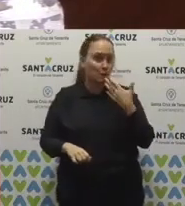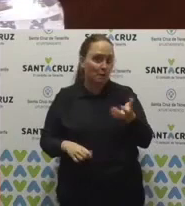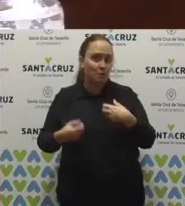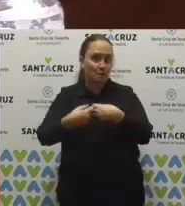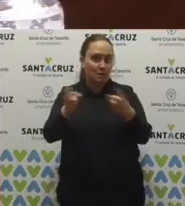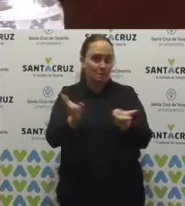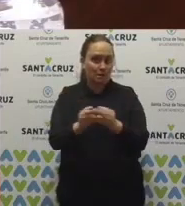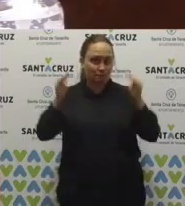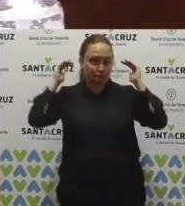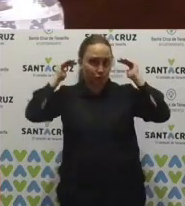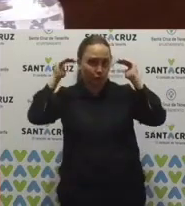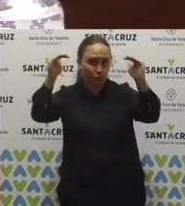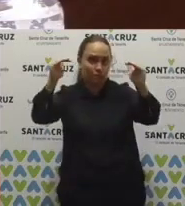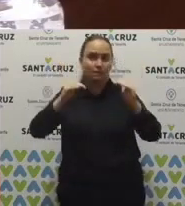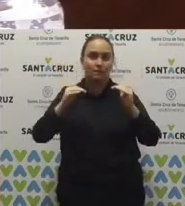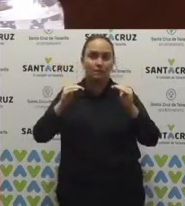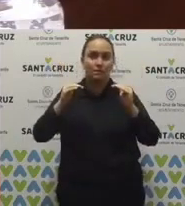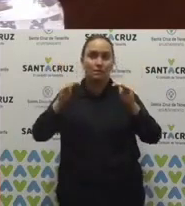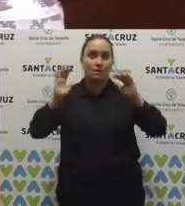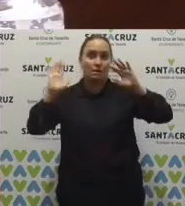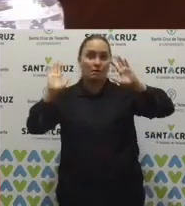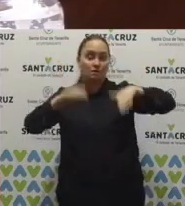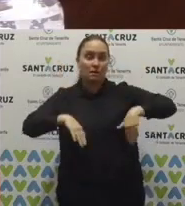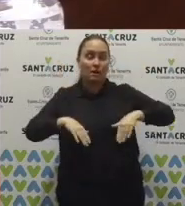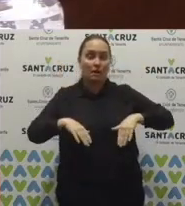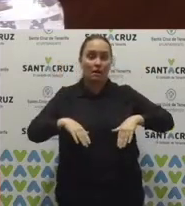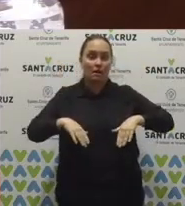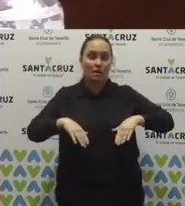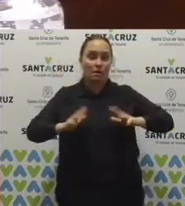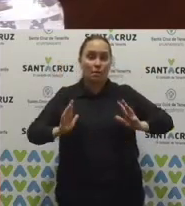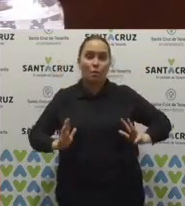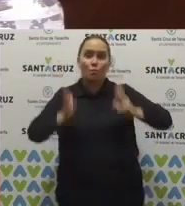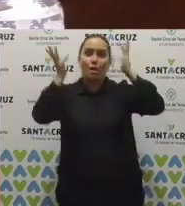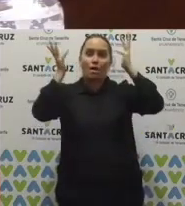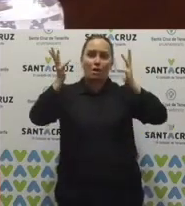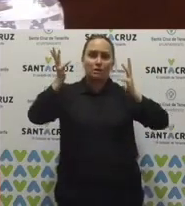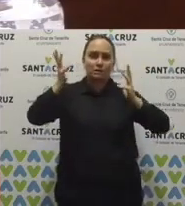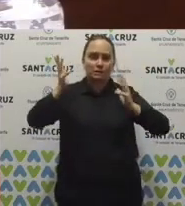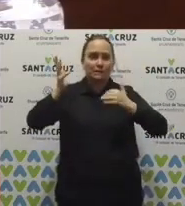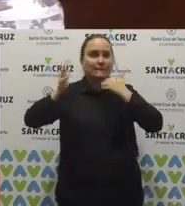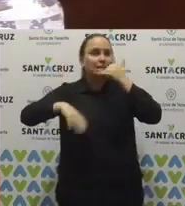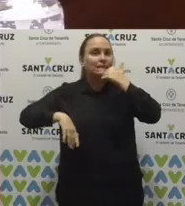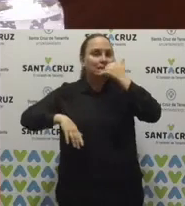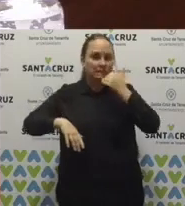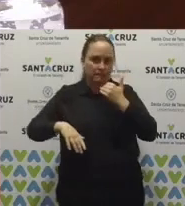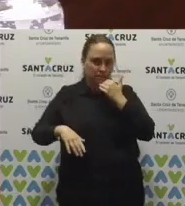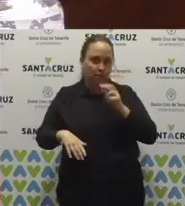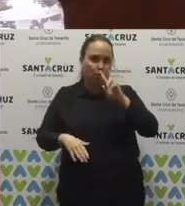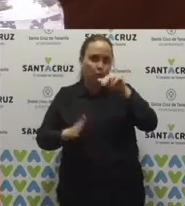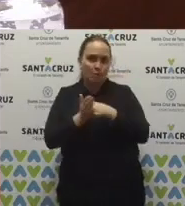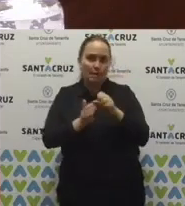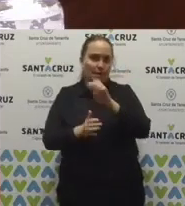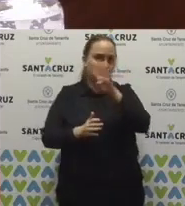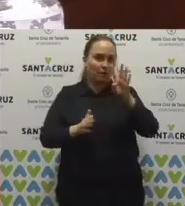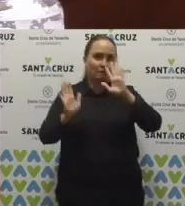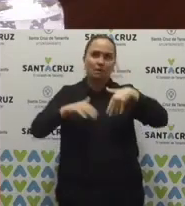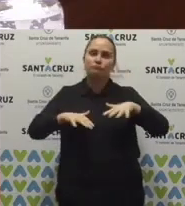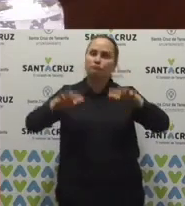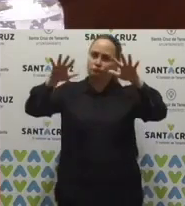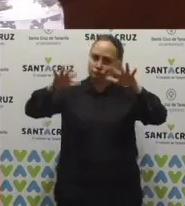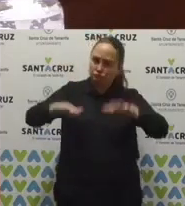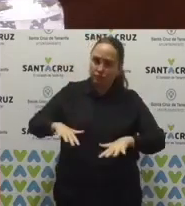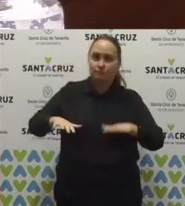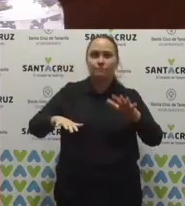cubierta lograron desactivar un aviso de huelga en 2014 prometiendo que a partir de aquel